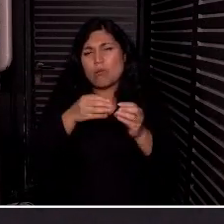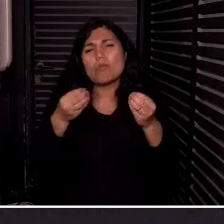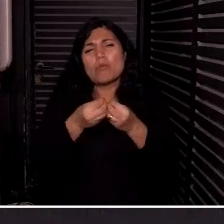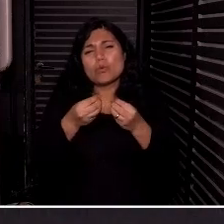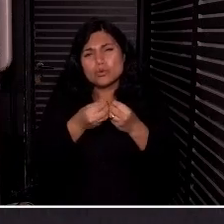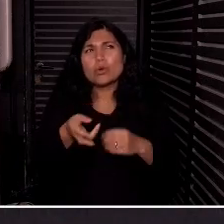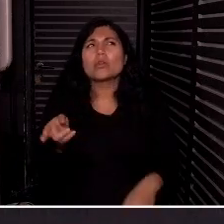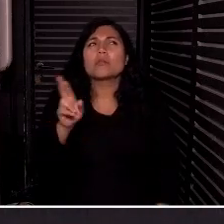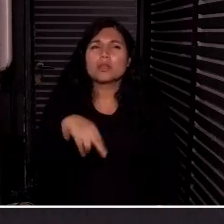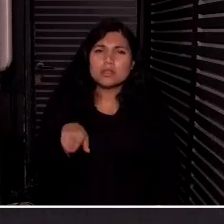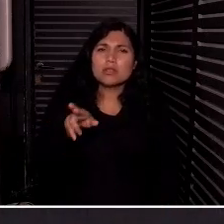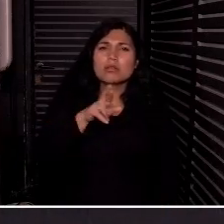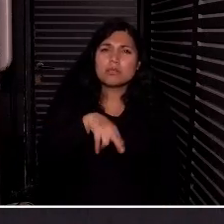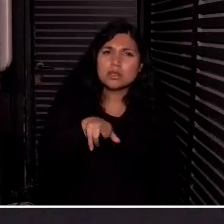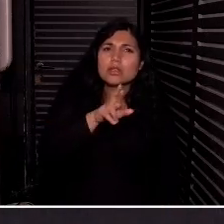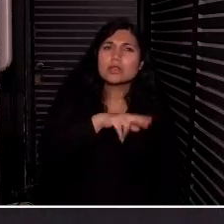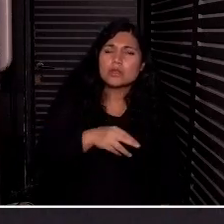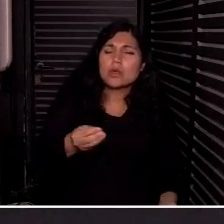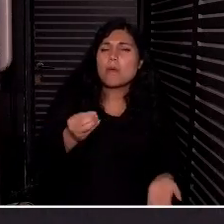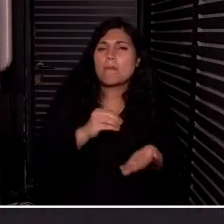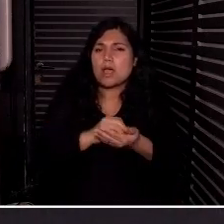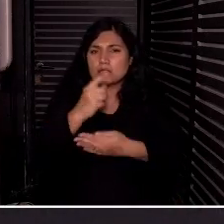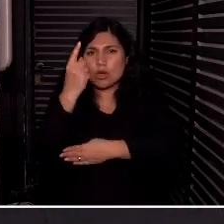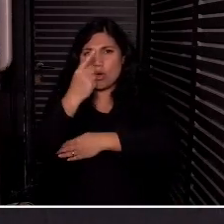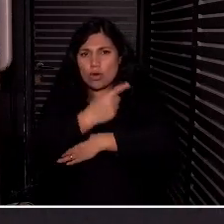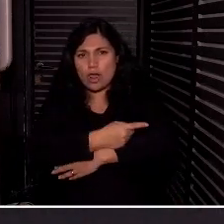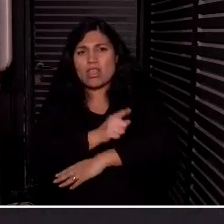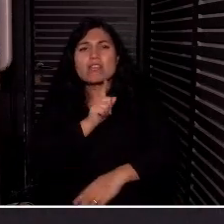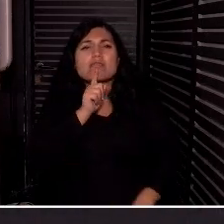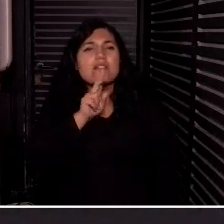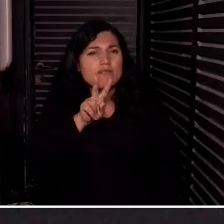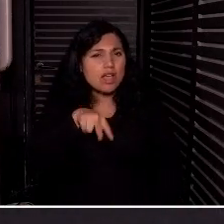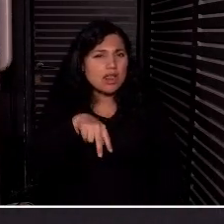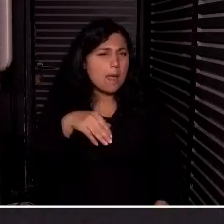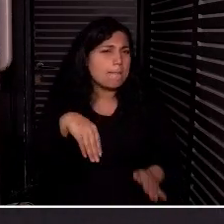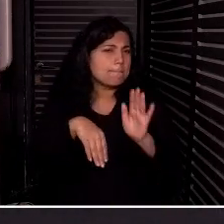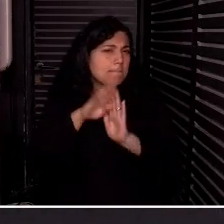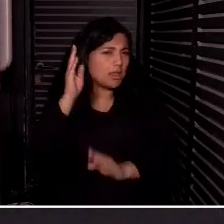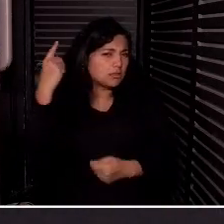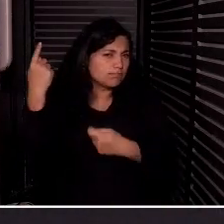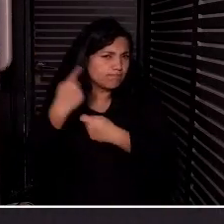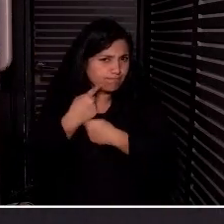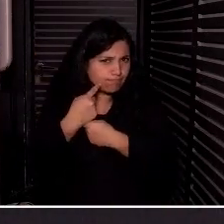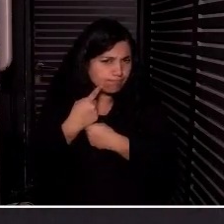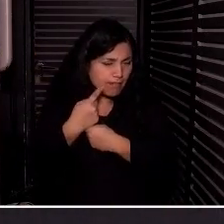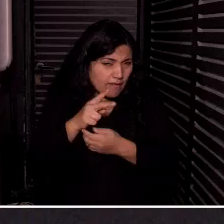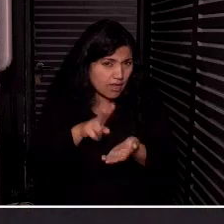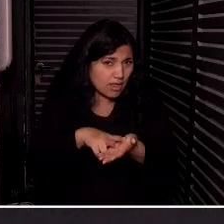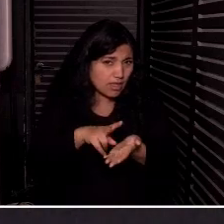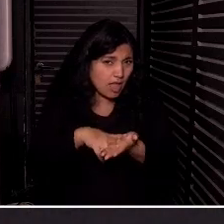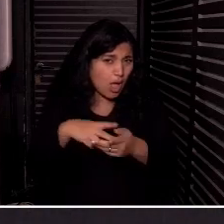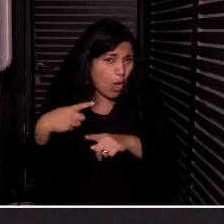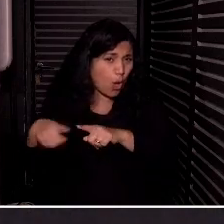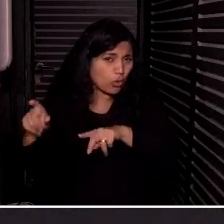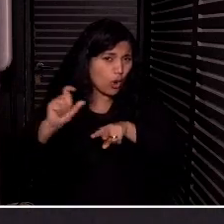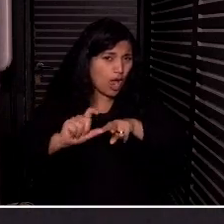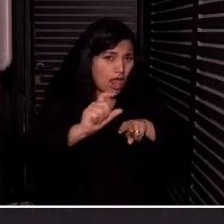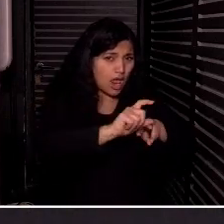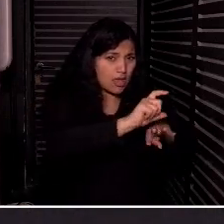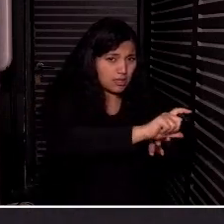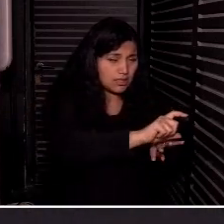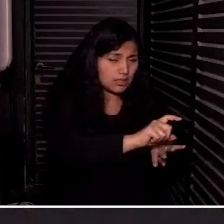mucho más que los otros canales durante la jornada hay una exigencia distinta tvn de que los otros canales de